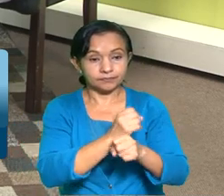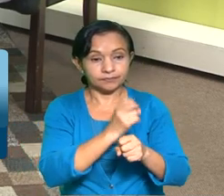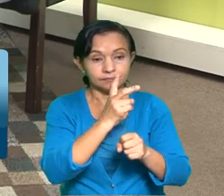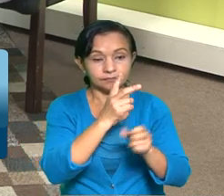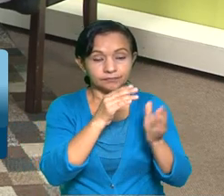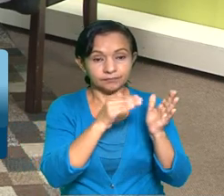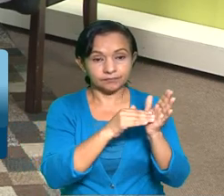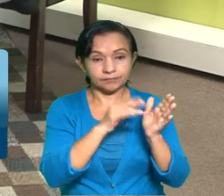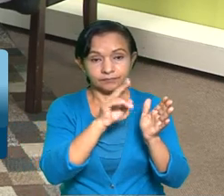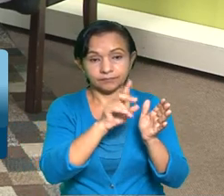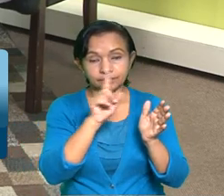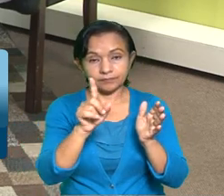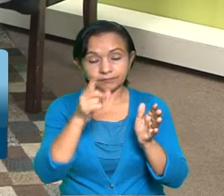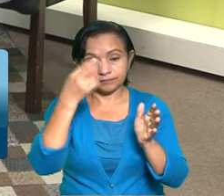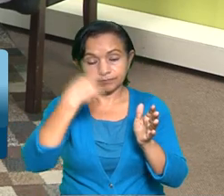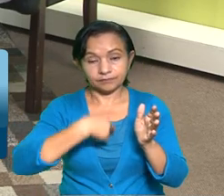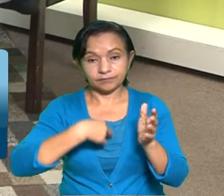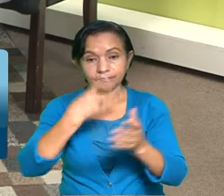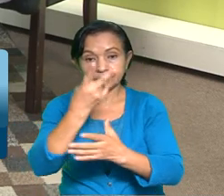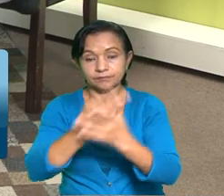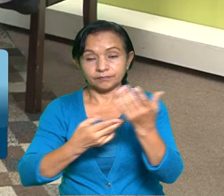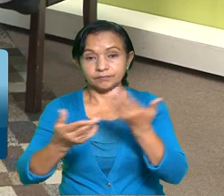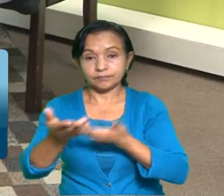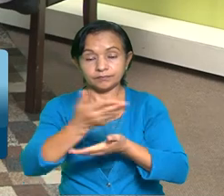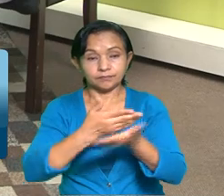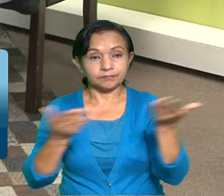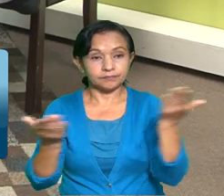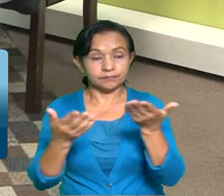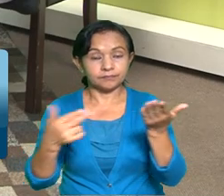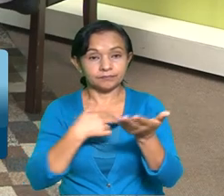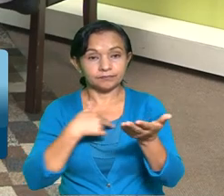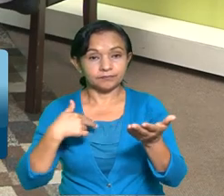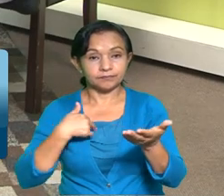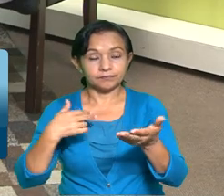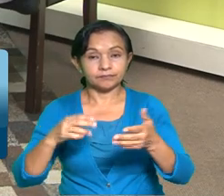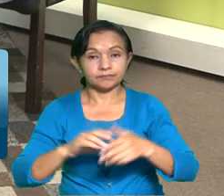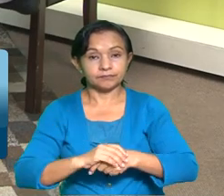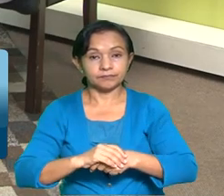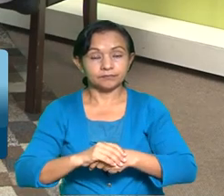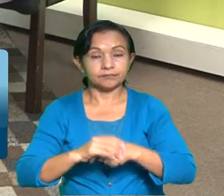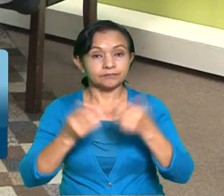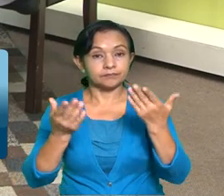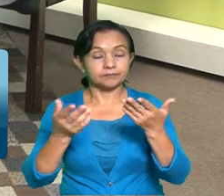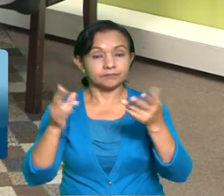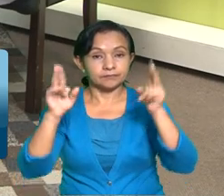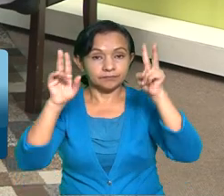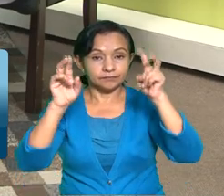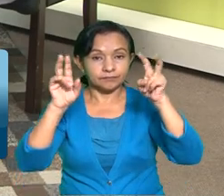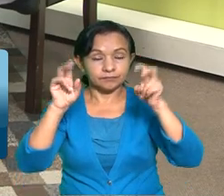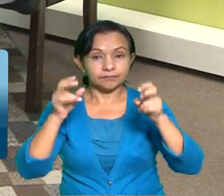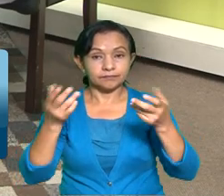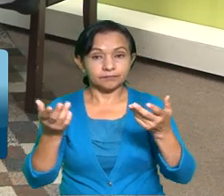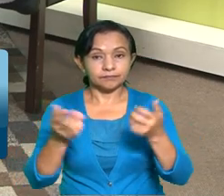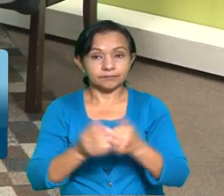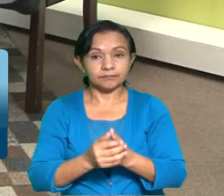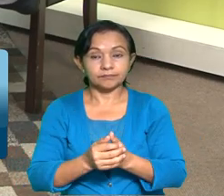que es una responsabilidad compartida? ¿Cómo hacen suyo ese lema, doctor?